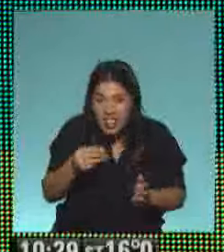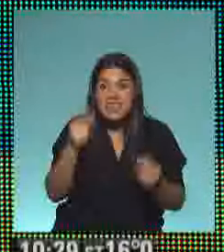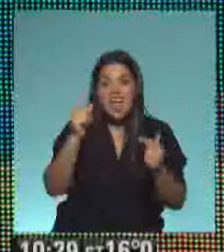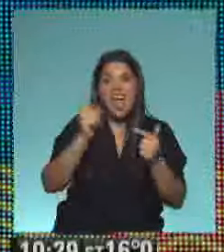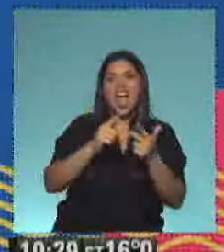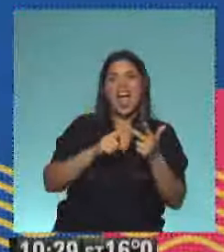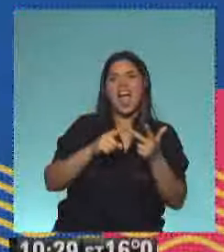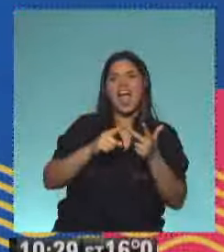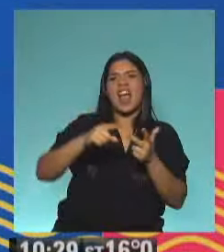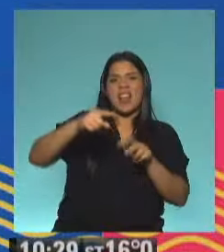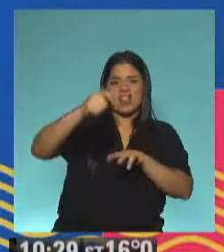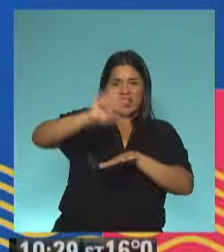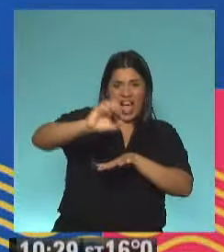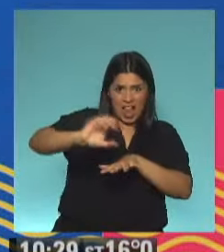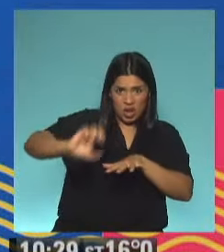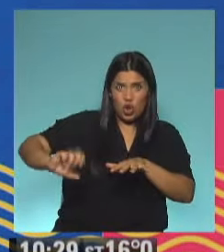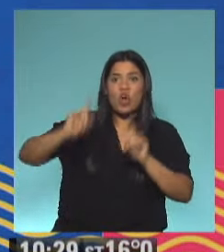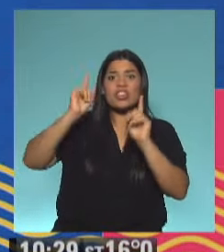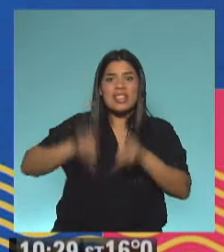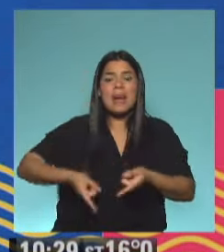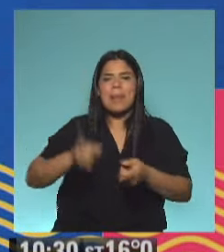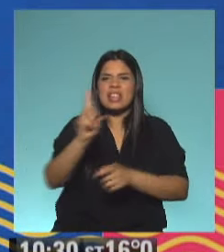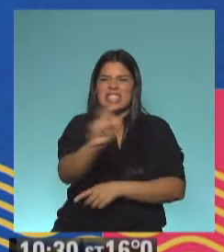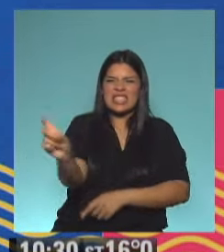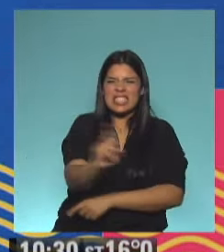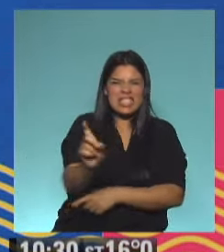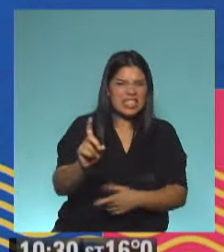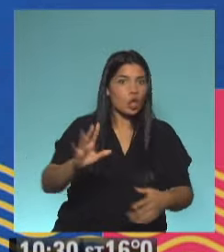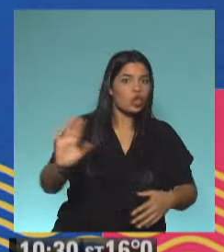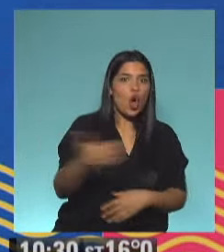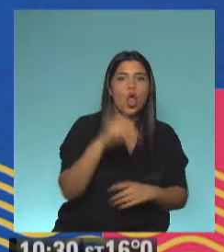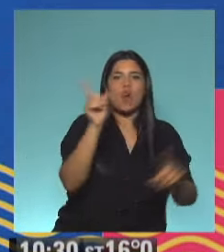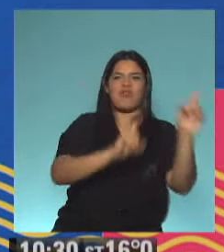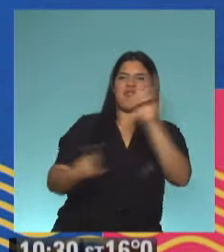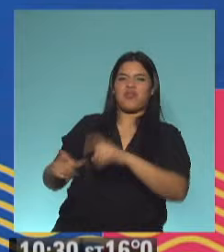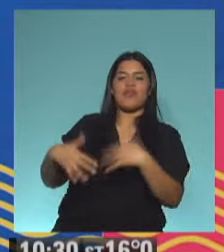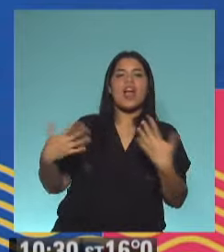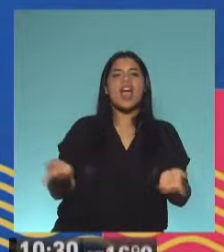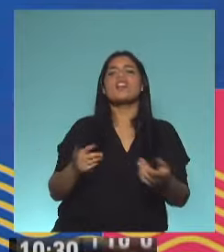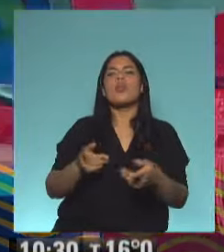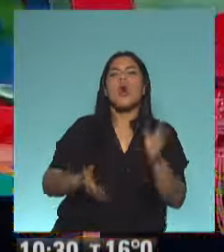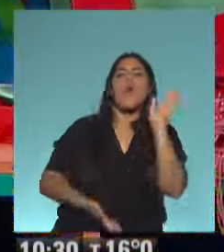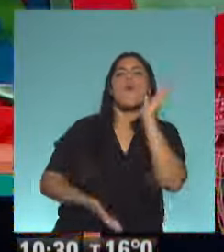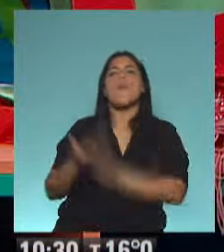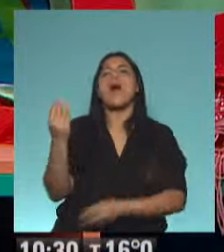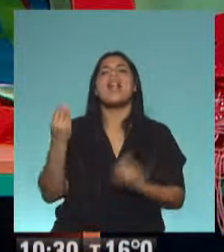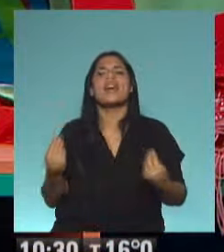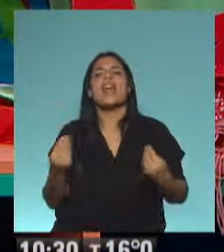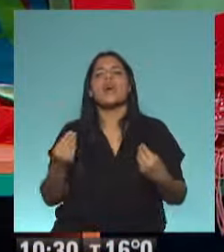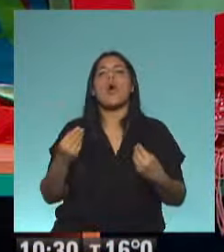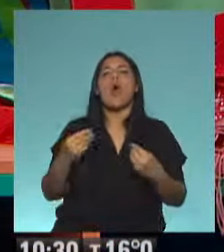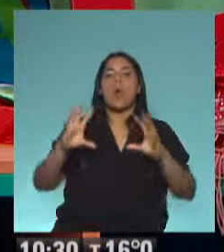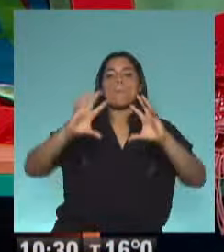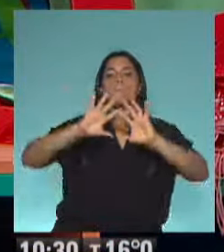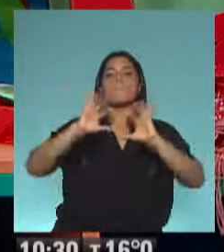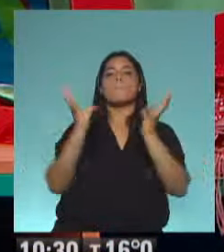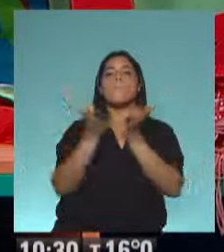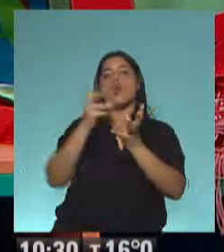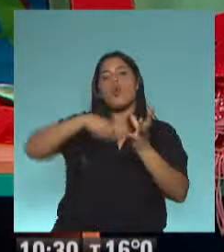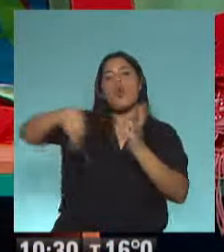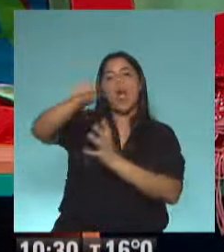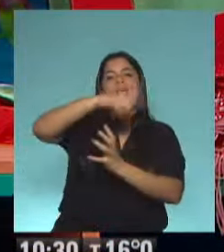ay, al cómo carnaval. Te gustaría. Claro y los participantes se dirigen a dar la vuelta al mundo. ¿Vuelta al mundo? ¿Pero cuánto tardan? No, bueno, se dice